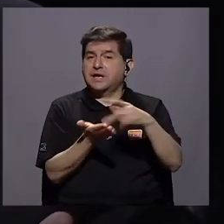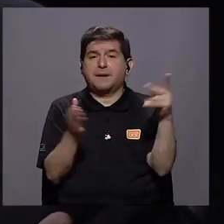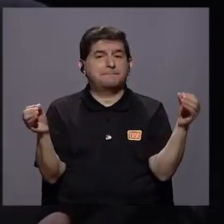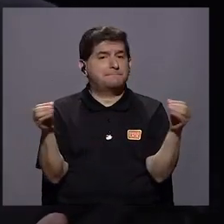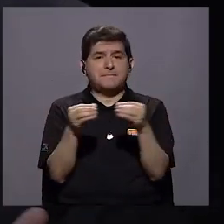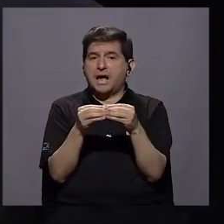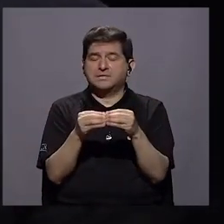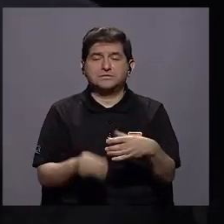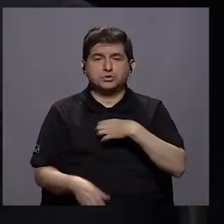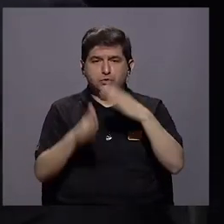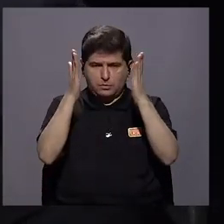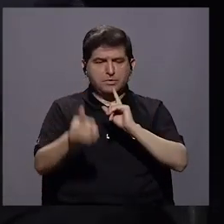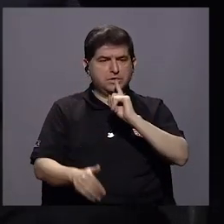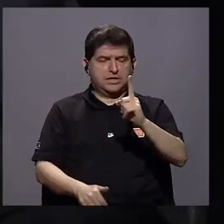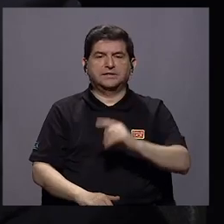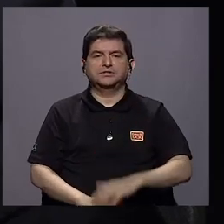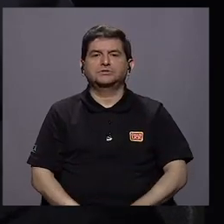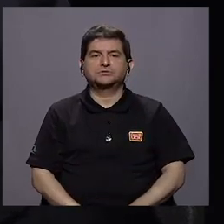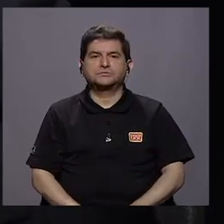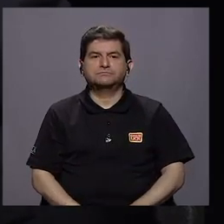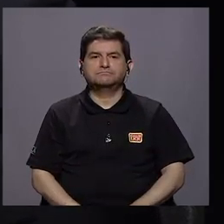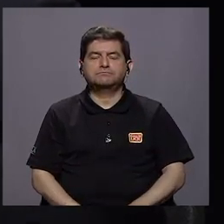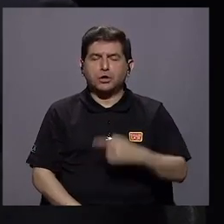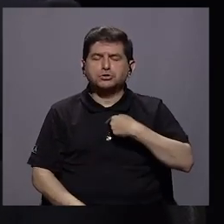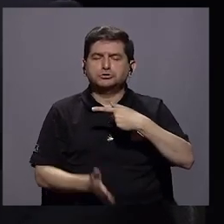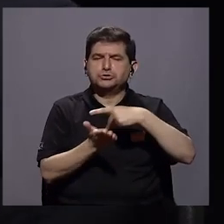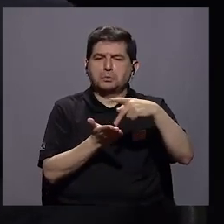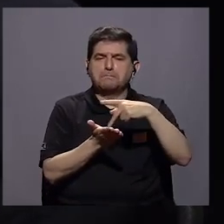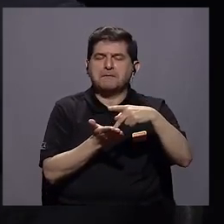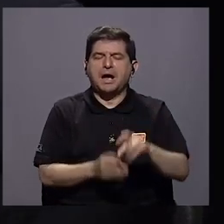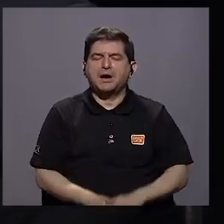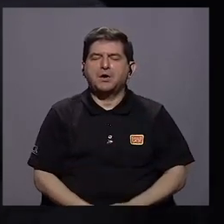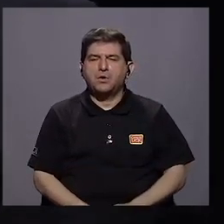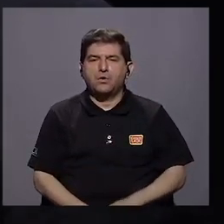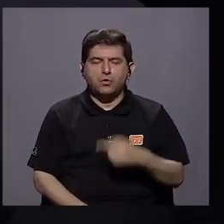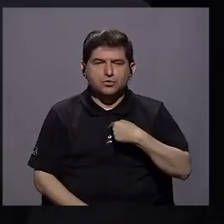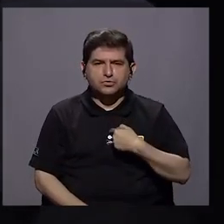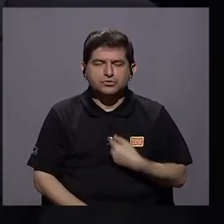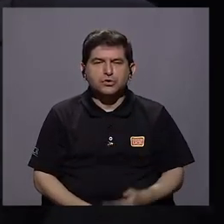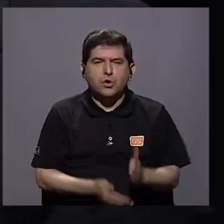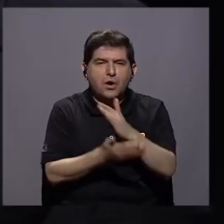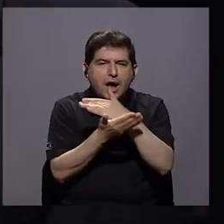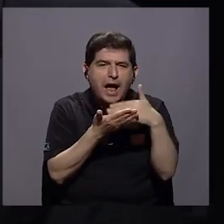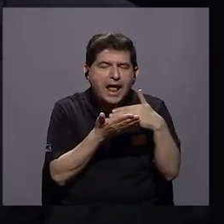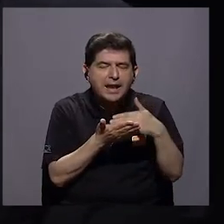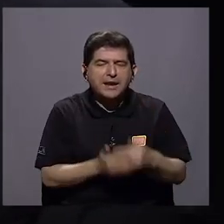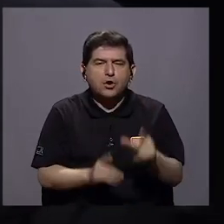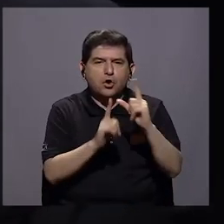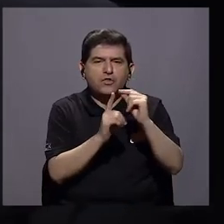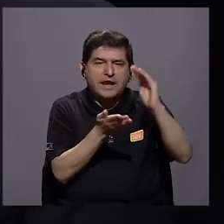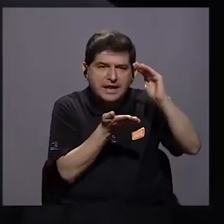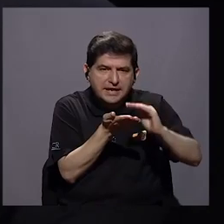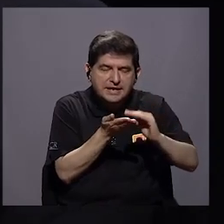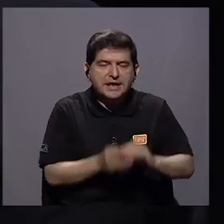más. Uh-huh. Entonces los propietarios dijeron, yo pago, o sea, les rebajo el alquiler un poquitito y vamos